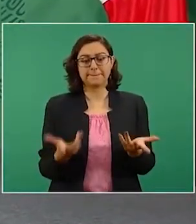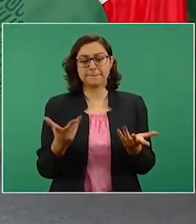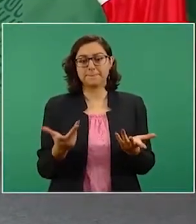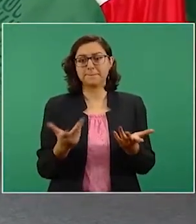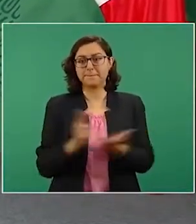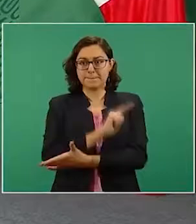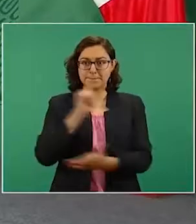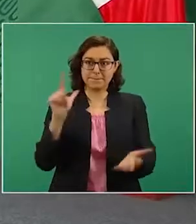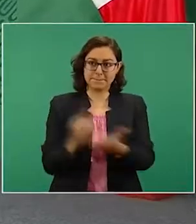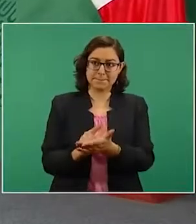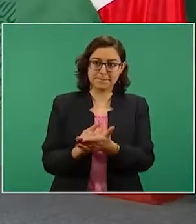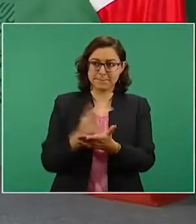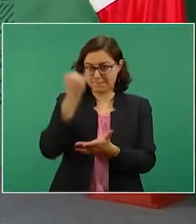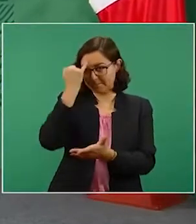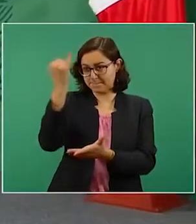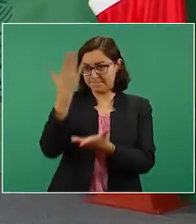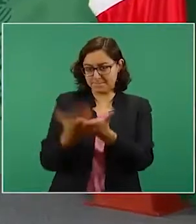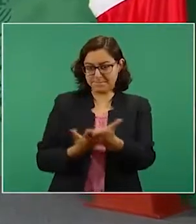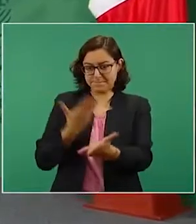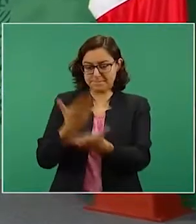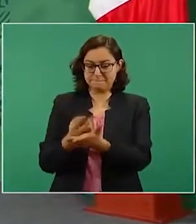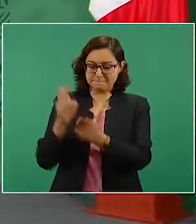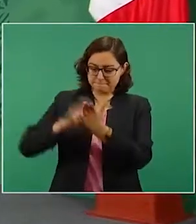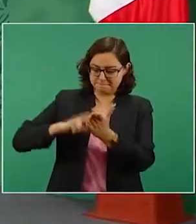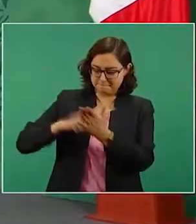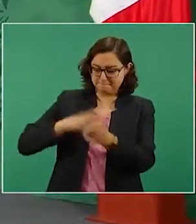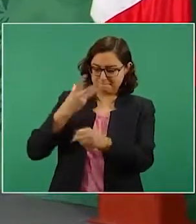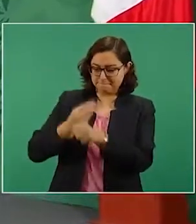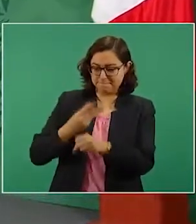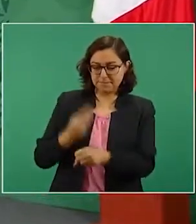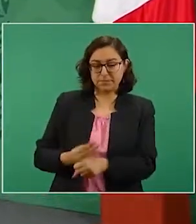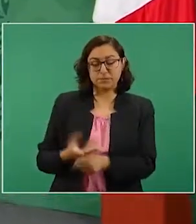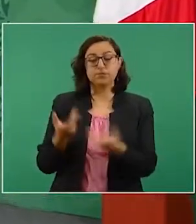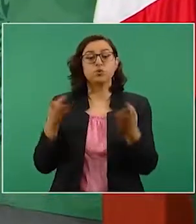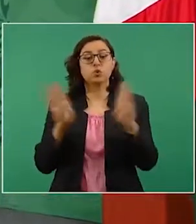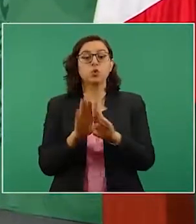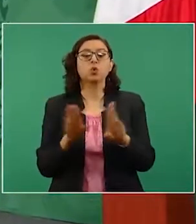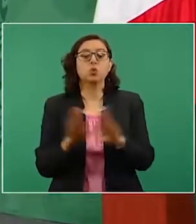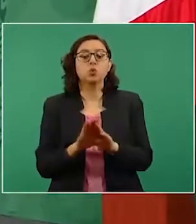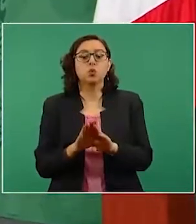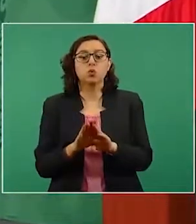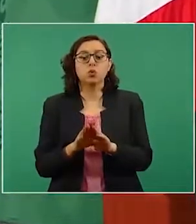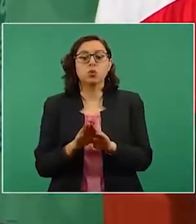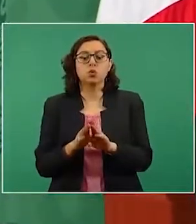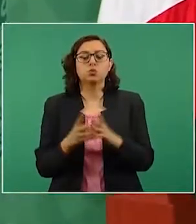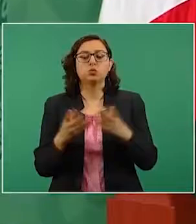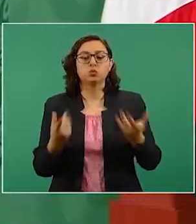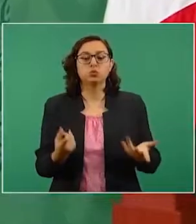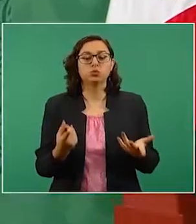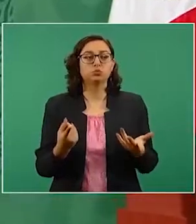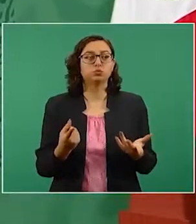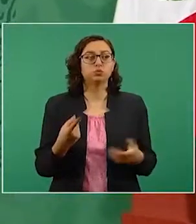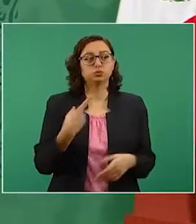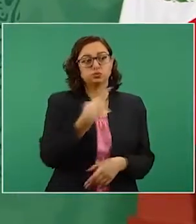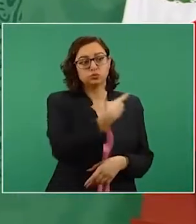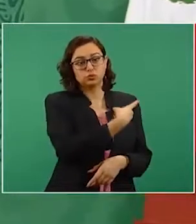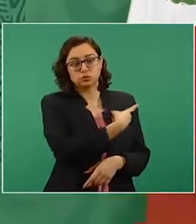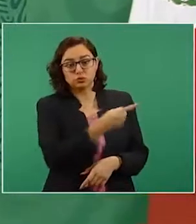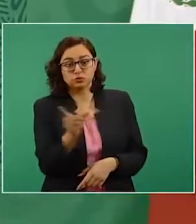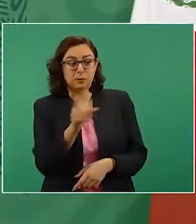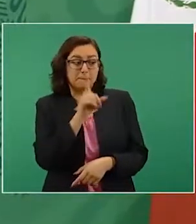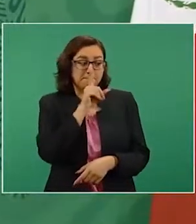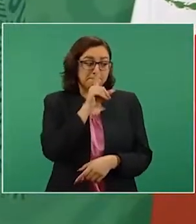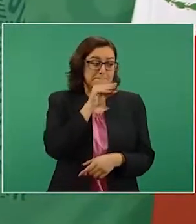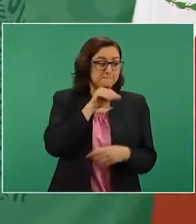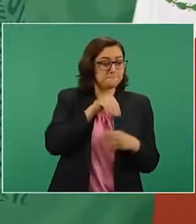reforma para que no haya secreto, para que no